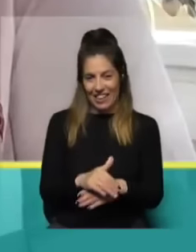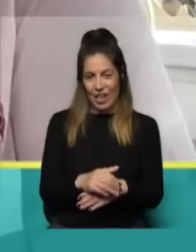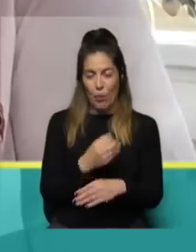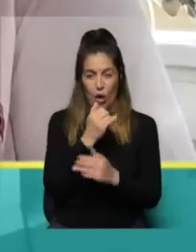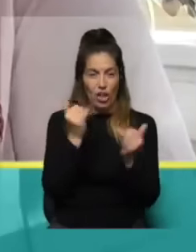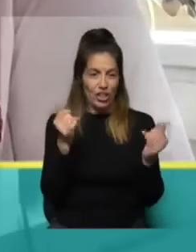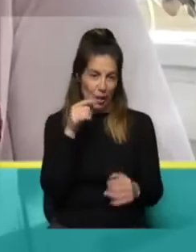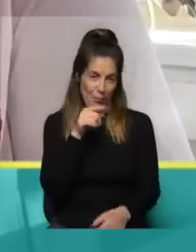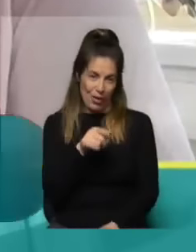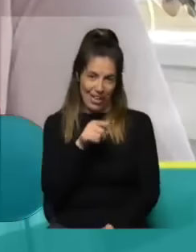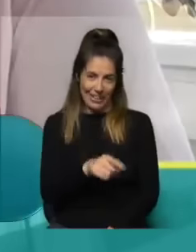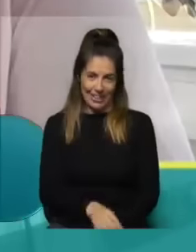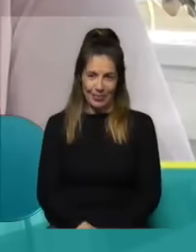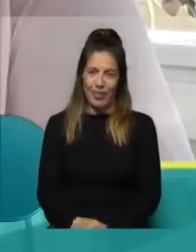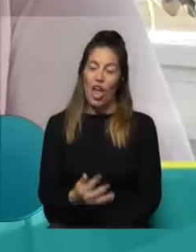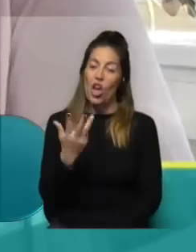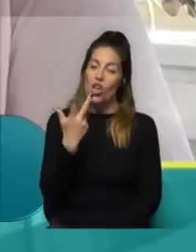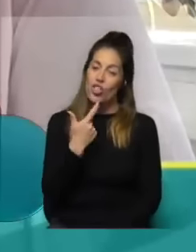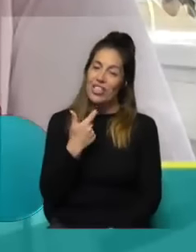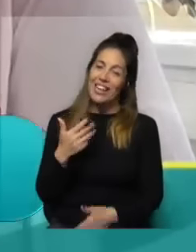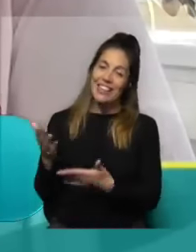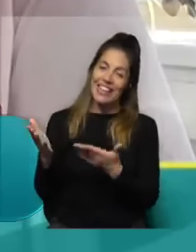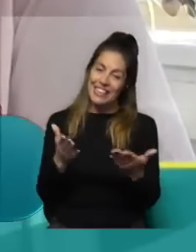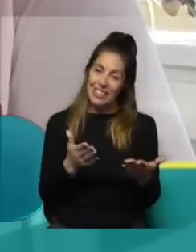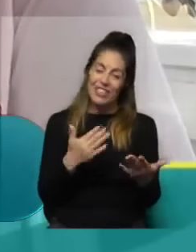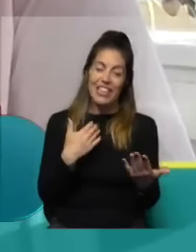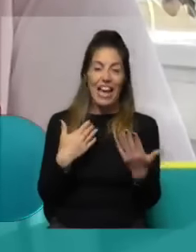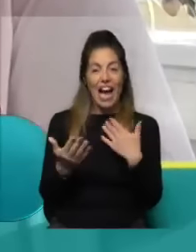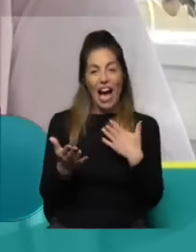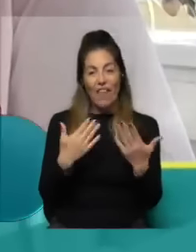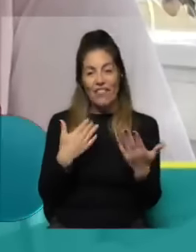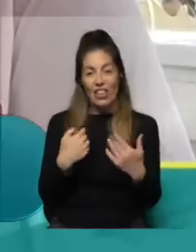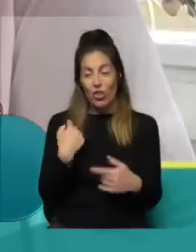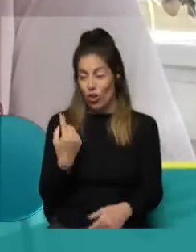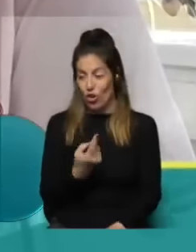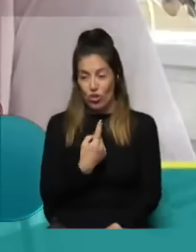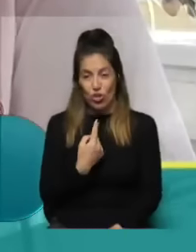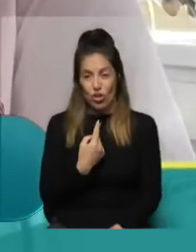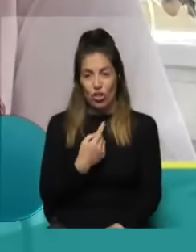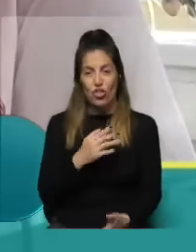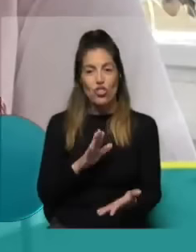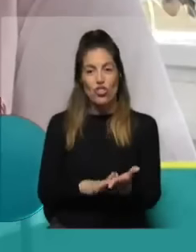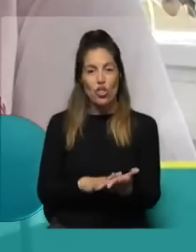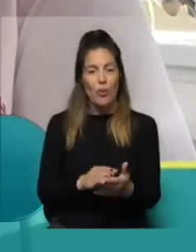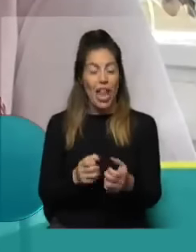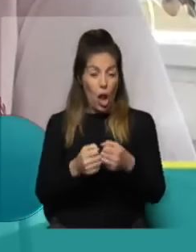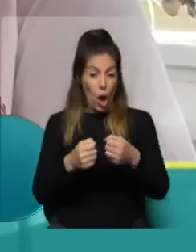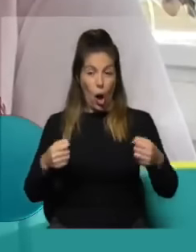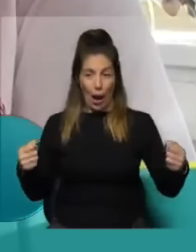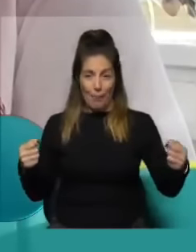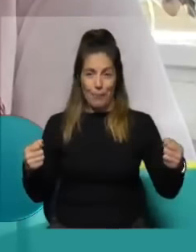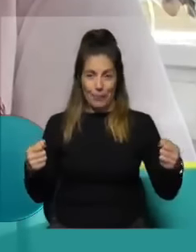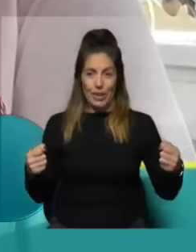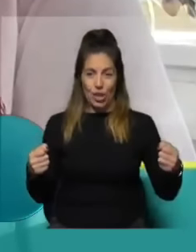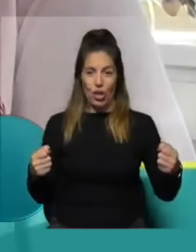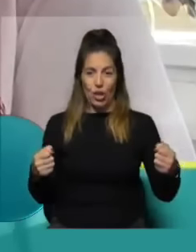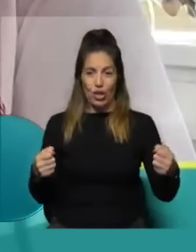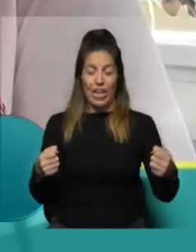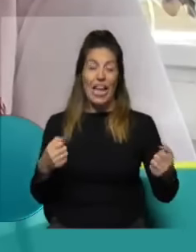días por ahí. Bueno, nos encanta, recién estábamos acá conversando un poquito entre nosotros sobre lo amplio